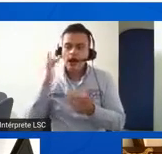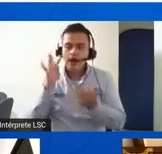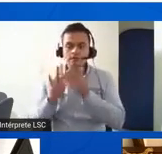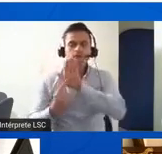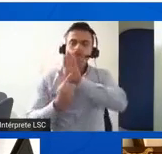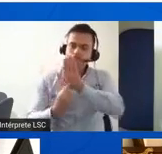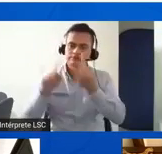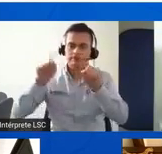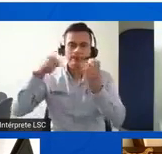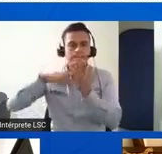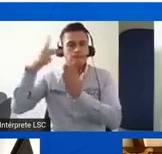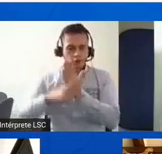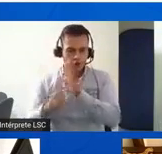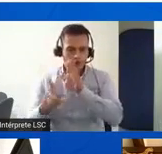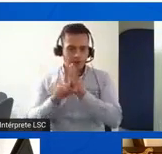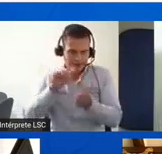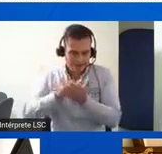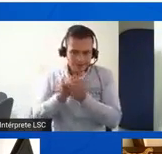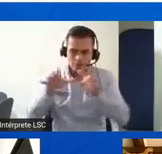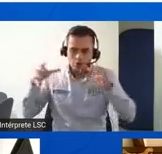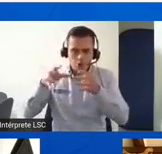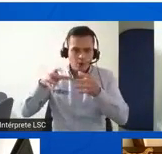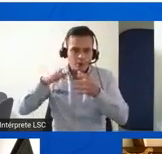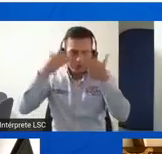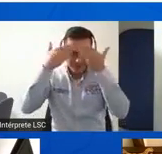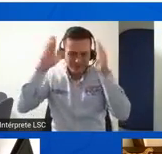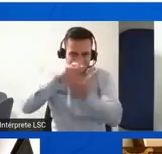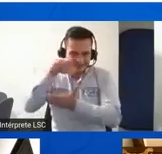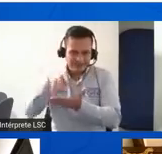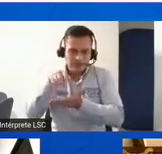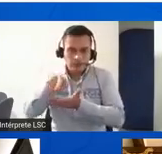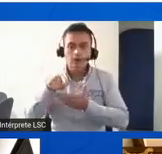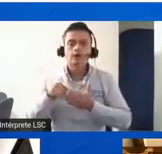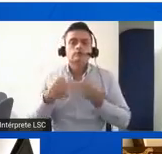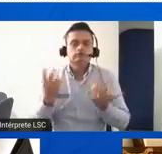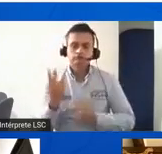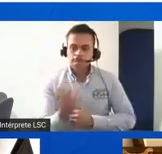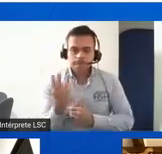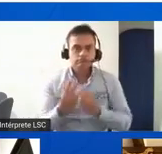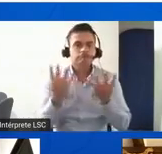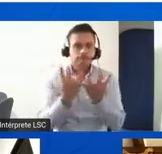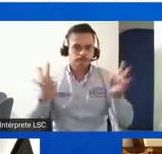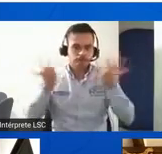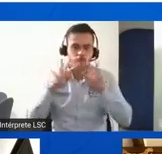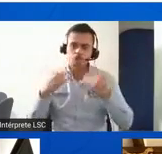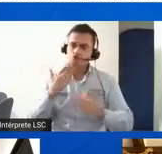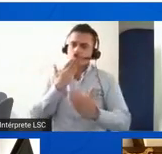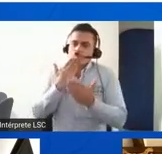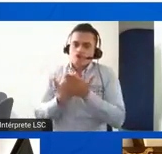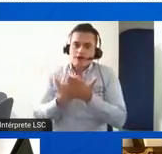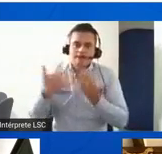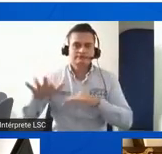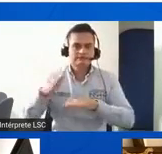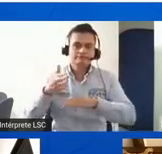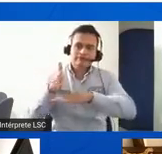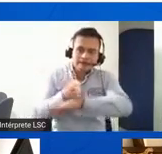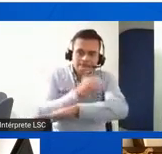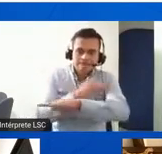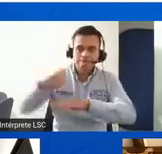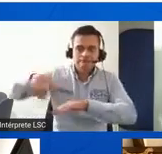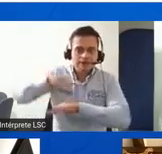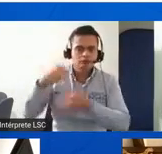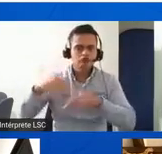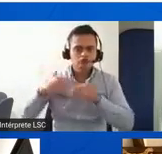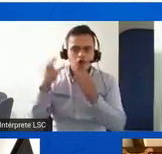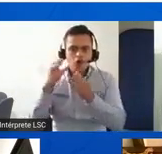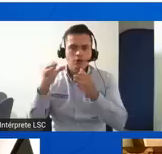ley. Muchas gracias a los tres senadores por atender este encuentro de manera tan breve, luego de sesiones tan intensas en el